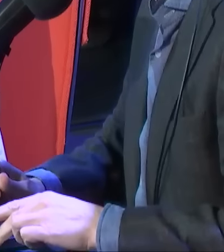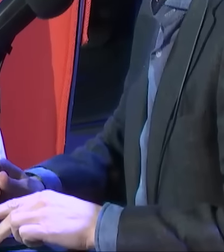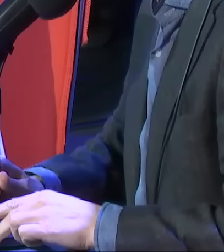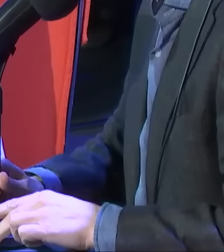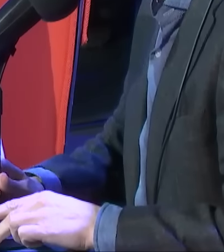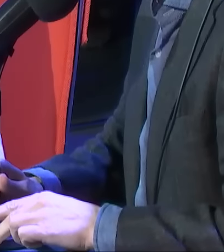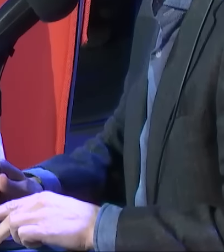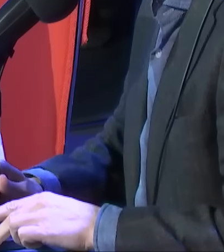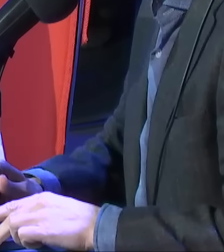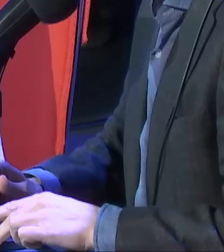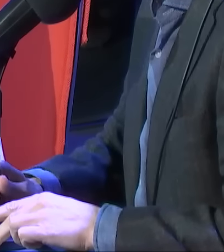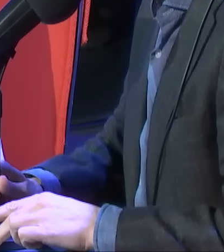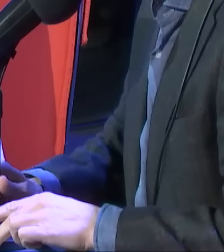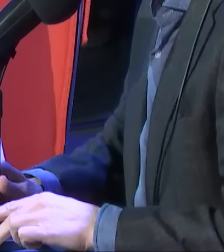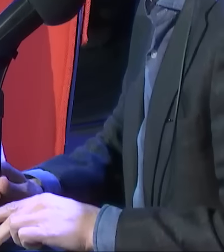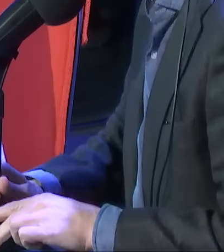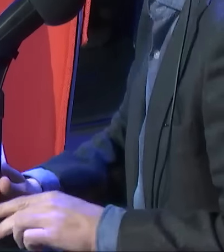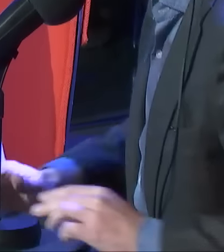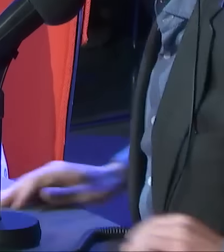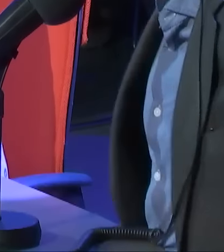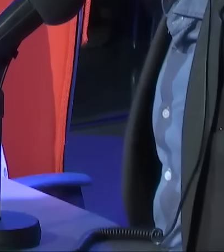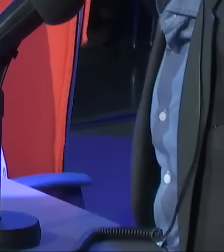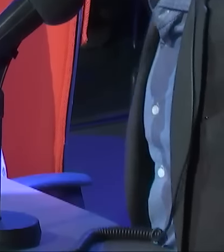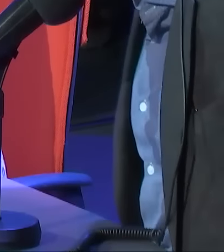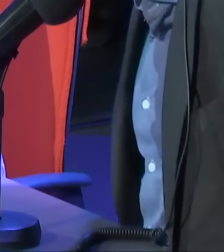tenemos que contar, Rodrigo y yo.